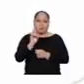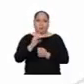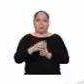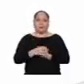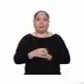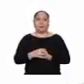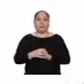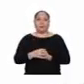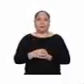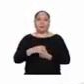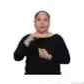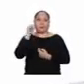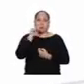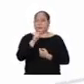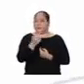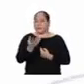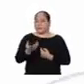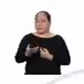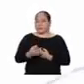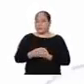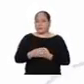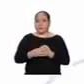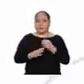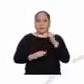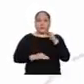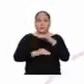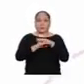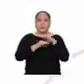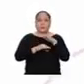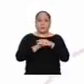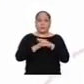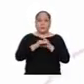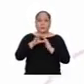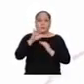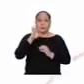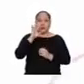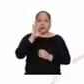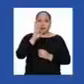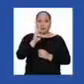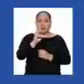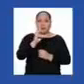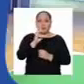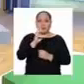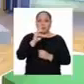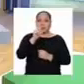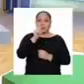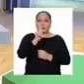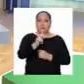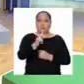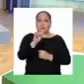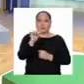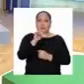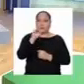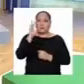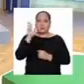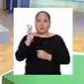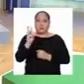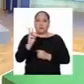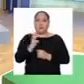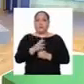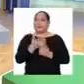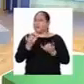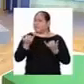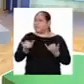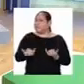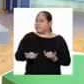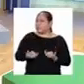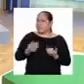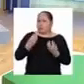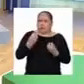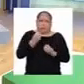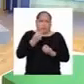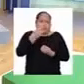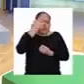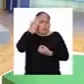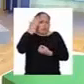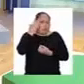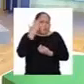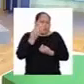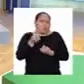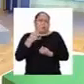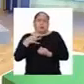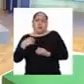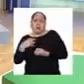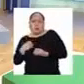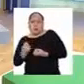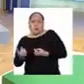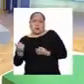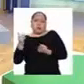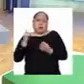5,47. En este caso, lo redondearemos a 6. Y ahora, ¿cómo sabemos de qué edad a